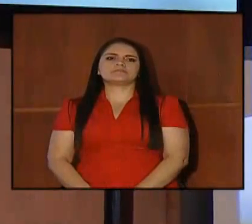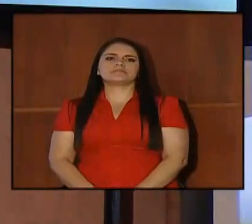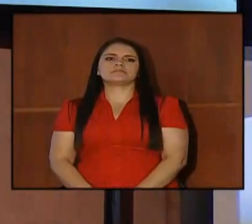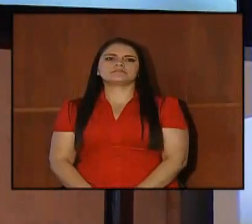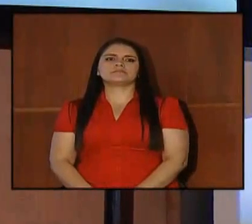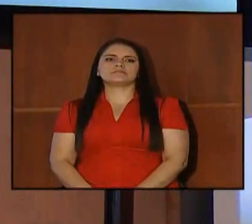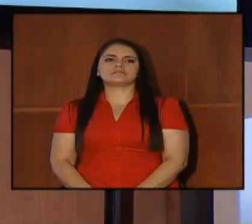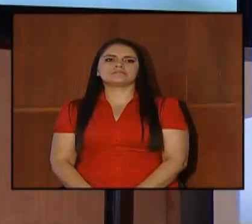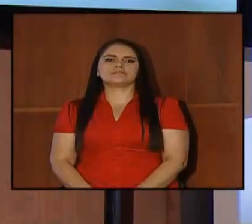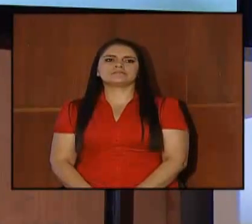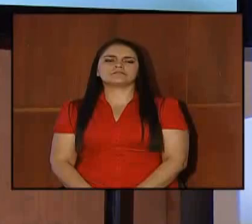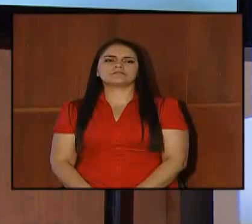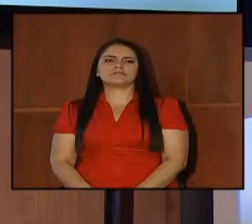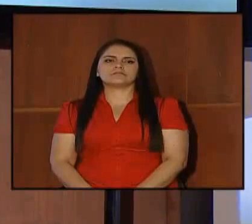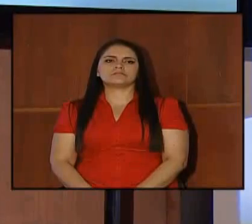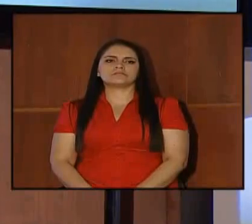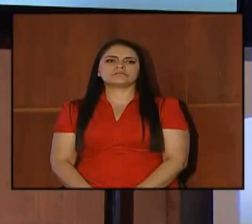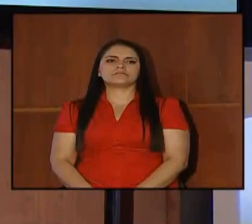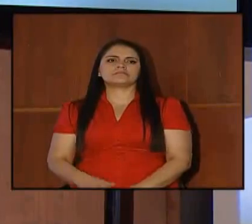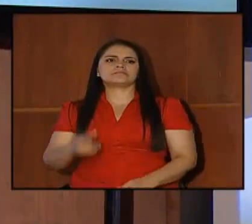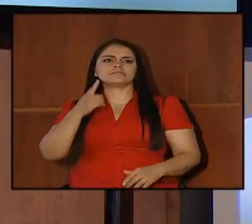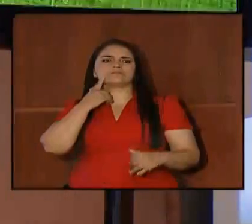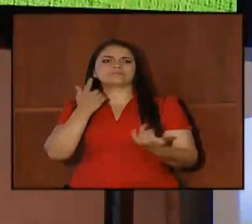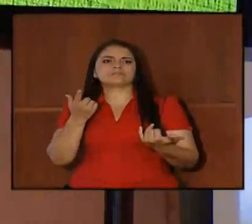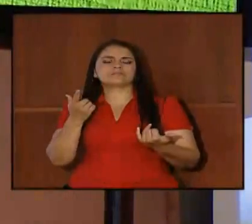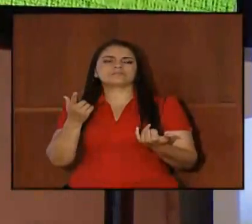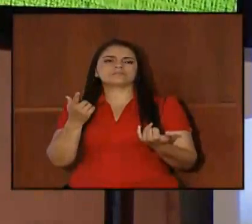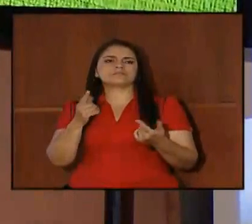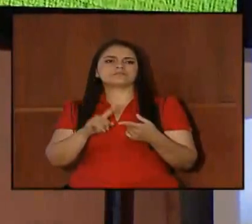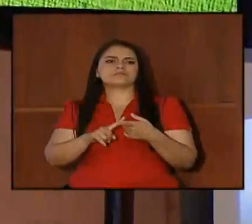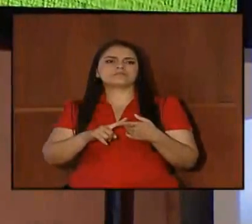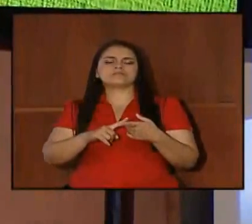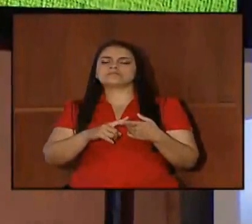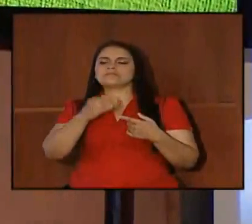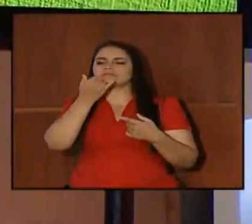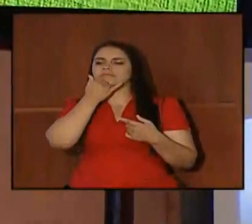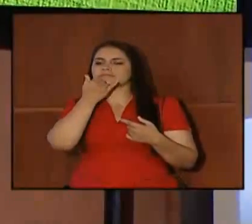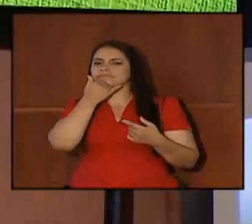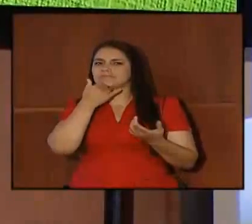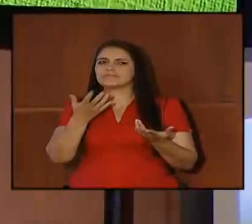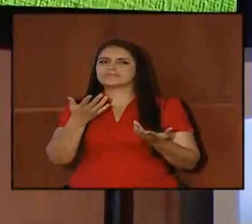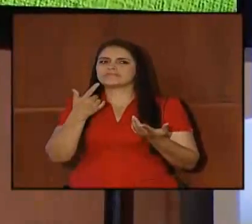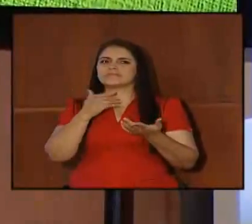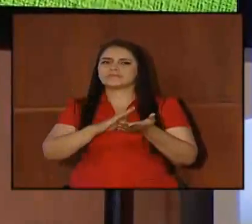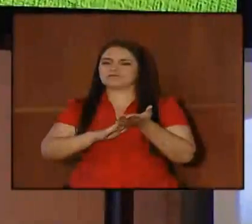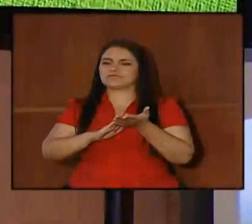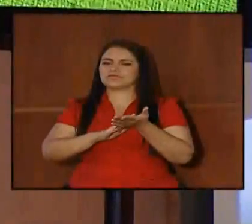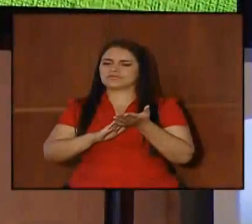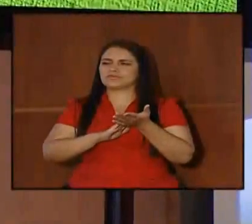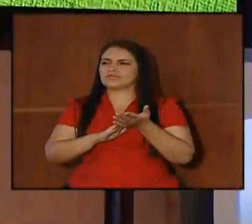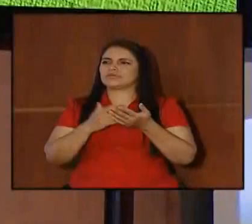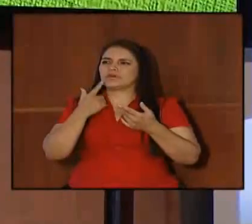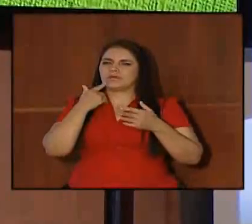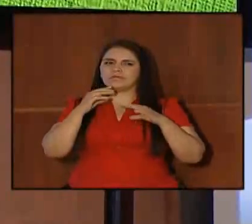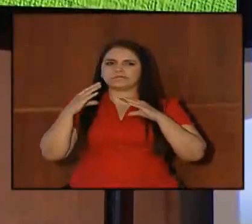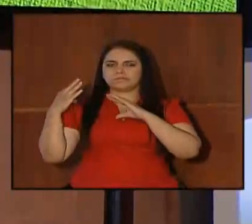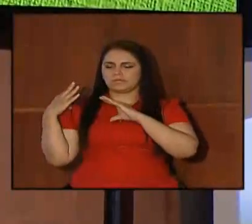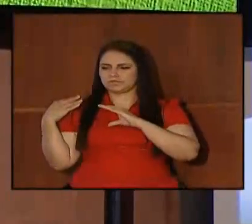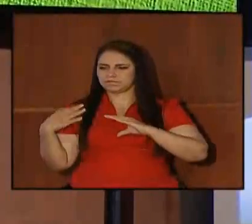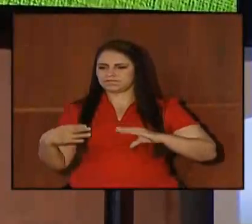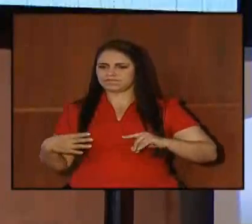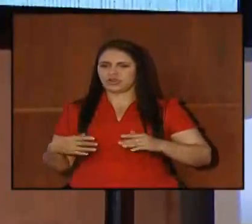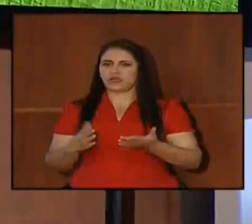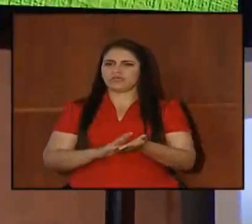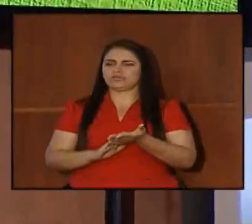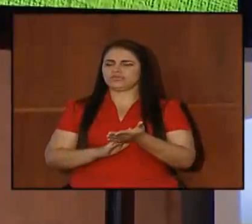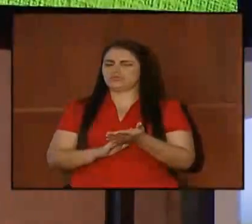a mirar pues qué utilizamos para proteger estas zonitas en las que vamos a apoyar y los materiales, pues